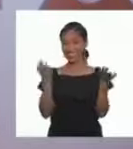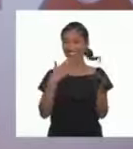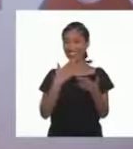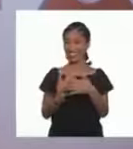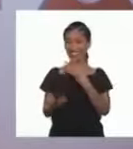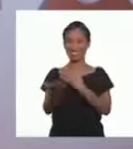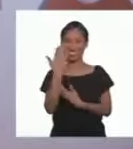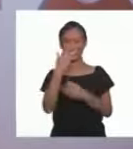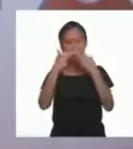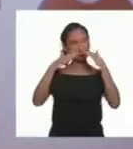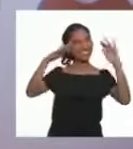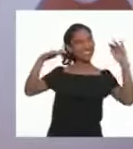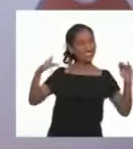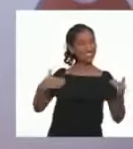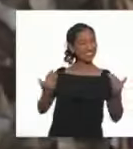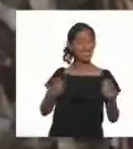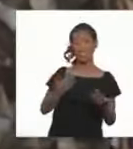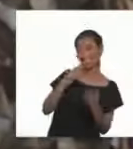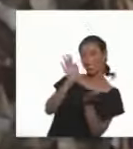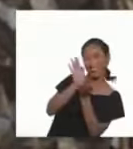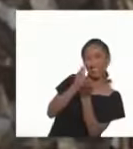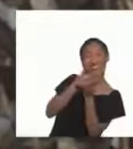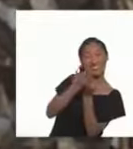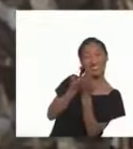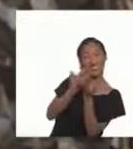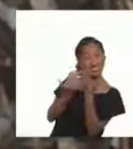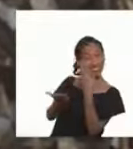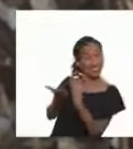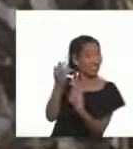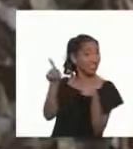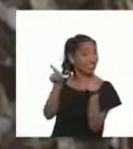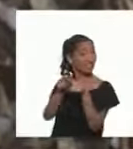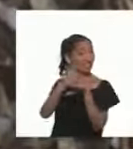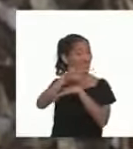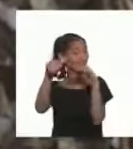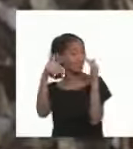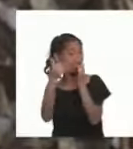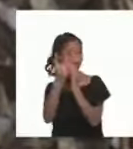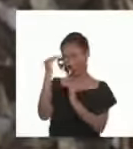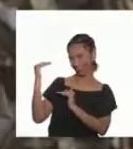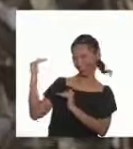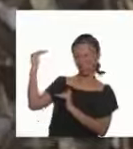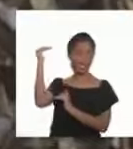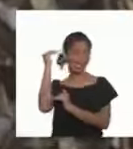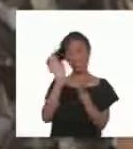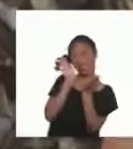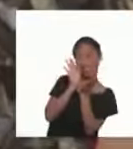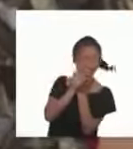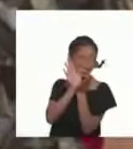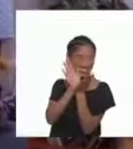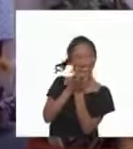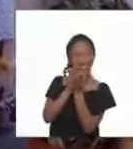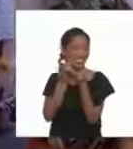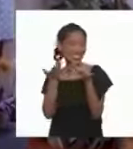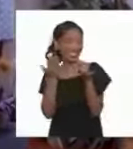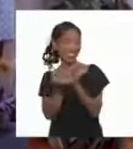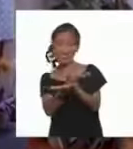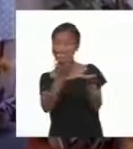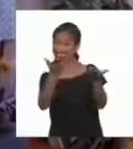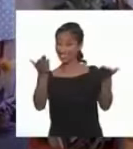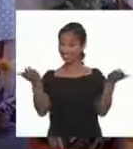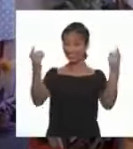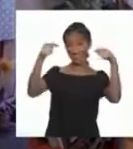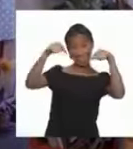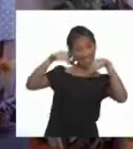Muy buenos días, niñas y niños. Buenos días también para todos los adultos en casa, Chirri. Bienvenidas